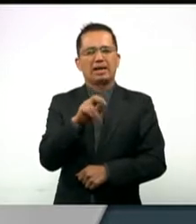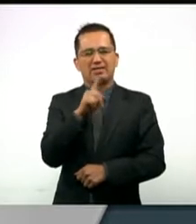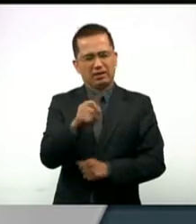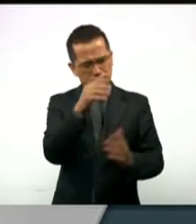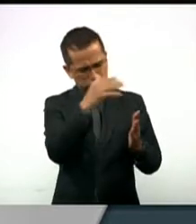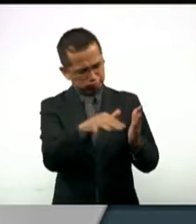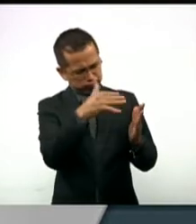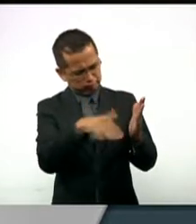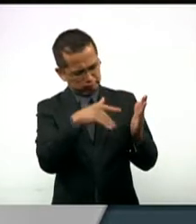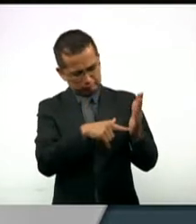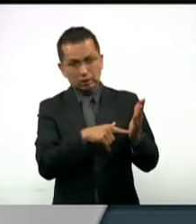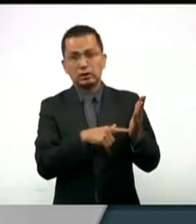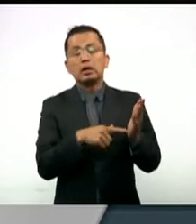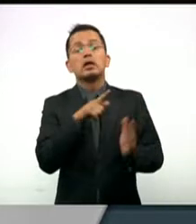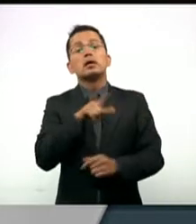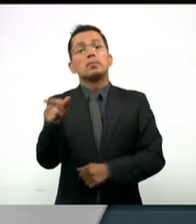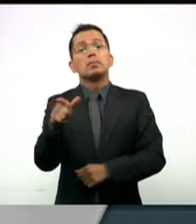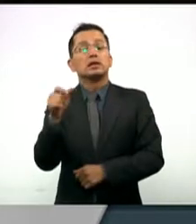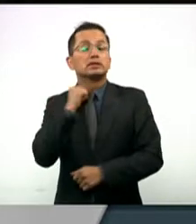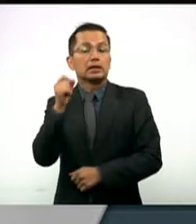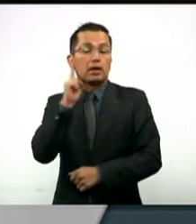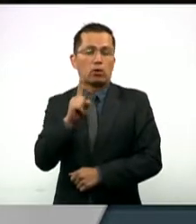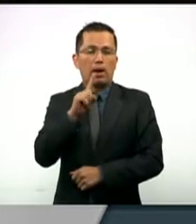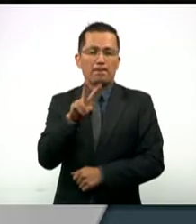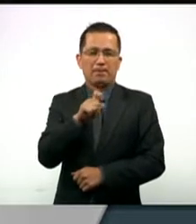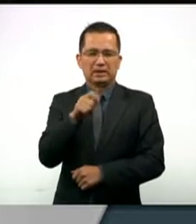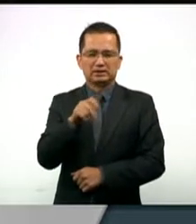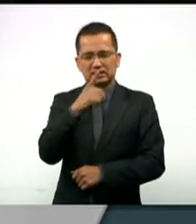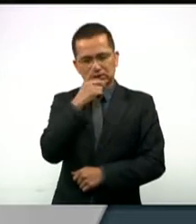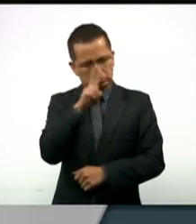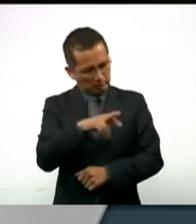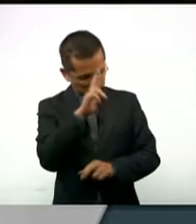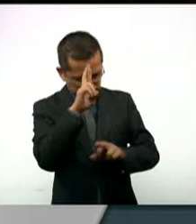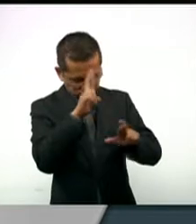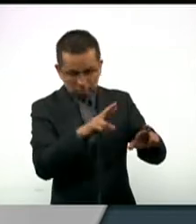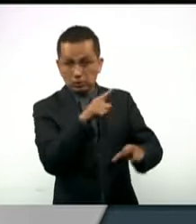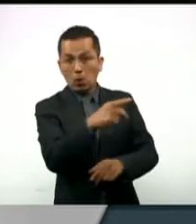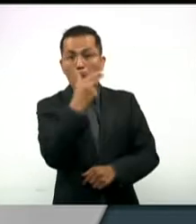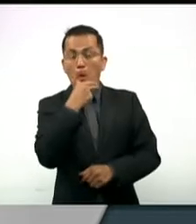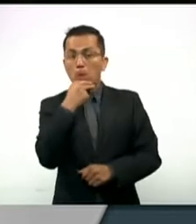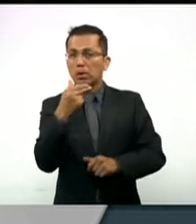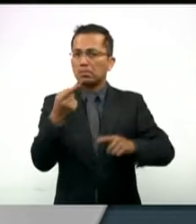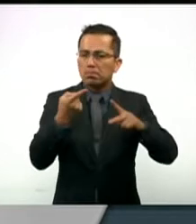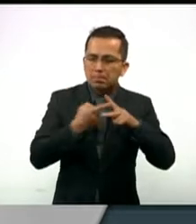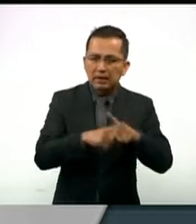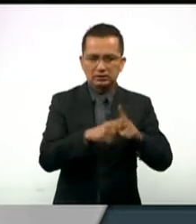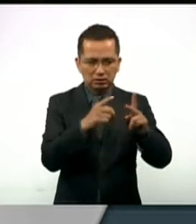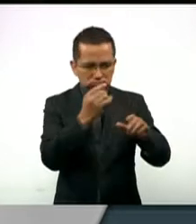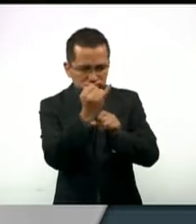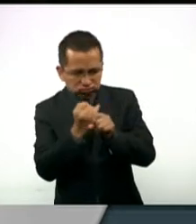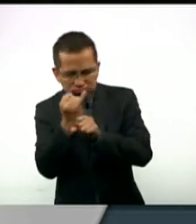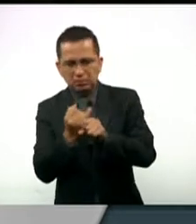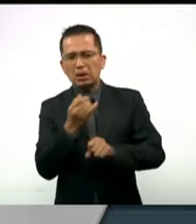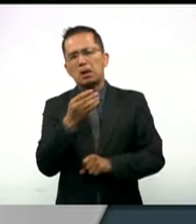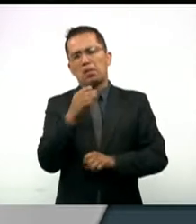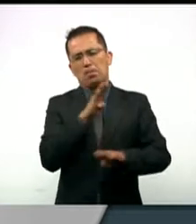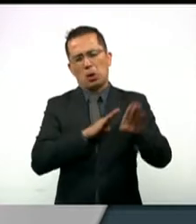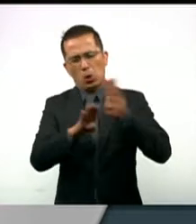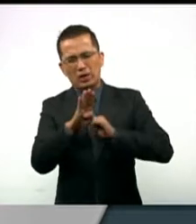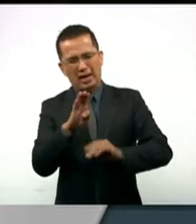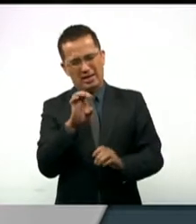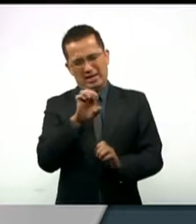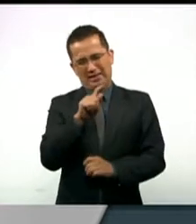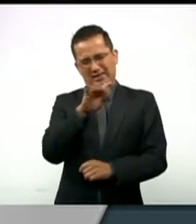reconoció la labor del doctor destacado champán eco que fue pionero de la bioética y contribuyó de manera significativa a la